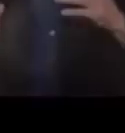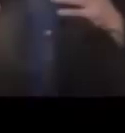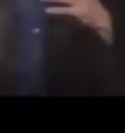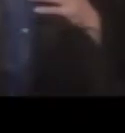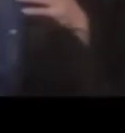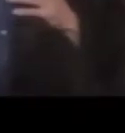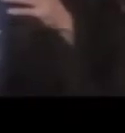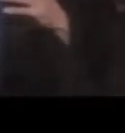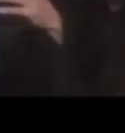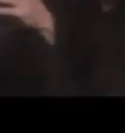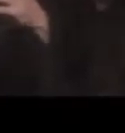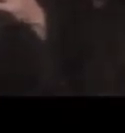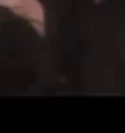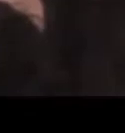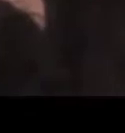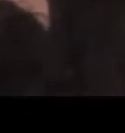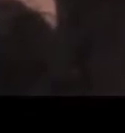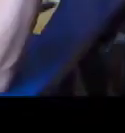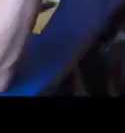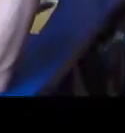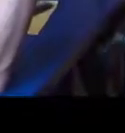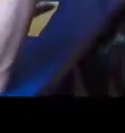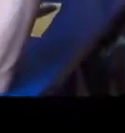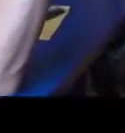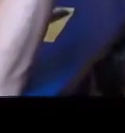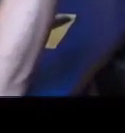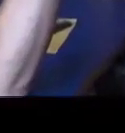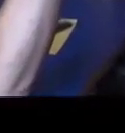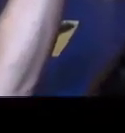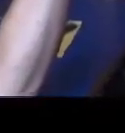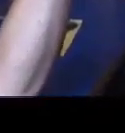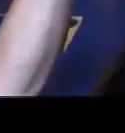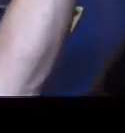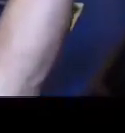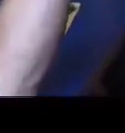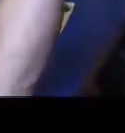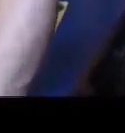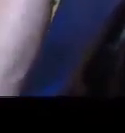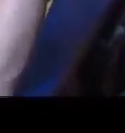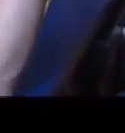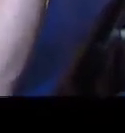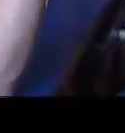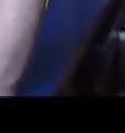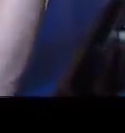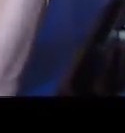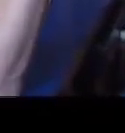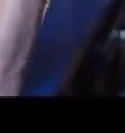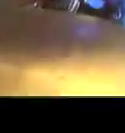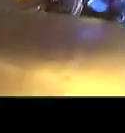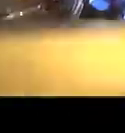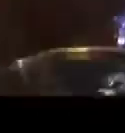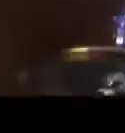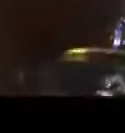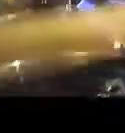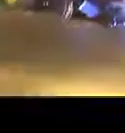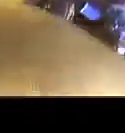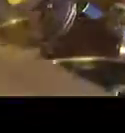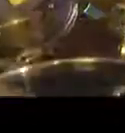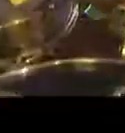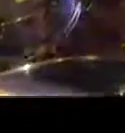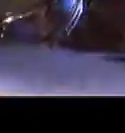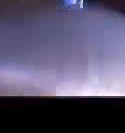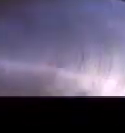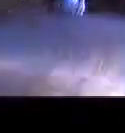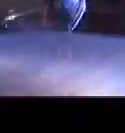¿Qué le puede quedar a un grupo musical como ellos por las edades? Yo no me imagino, Juan, de 70 años tocando una batería.